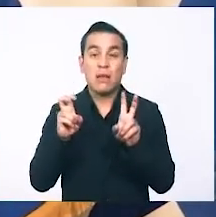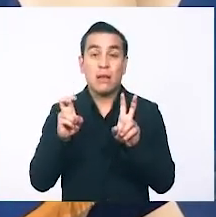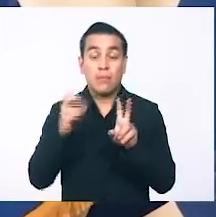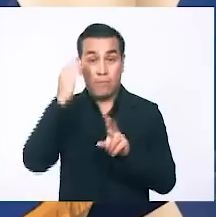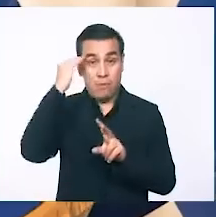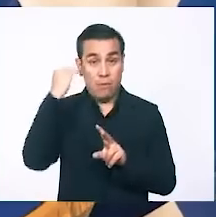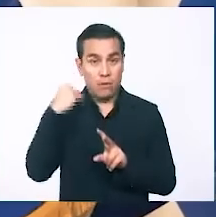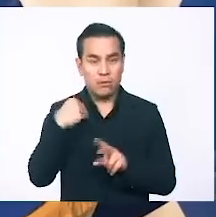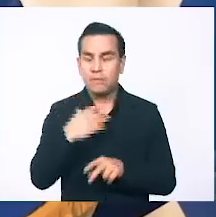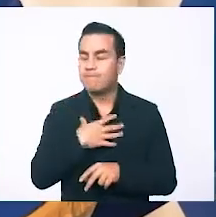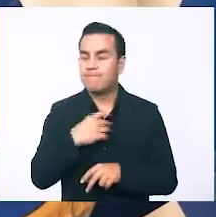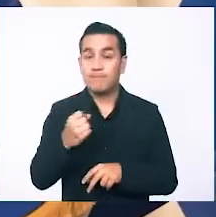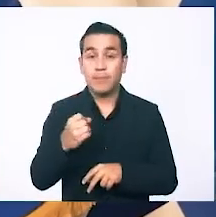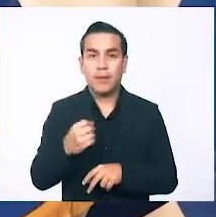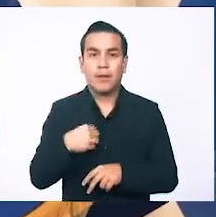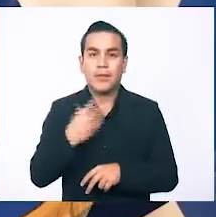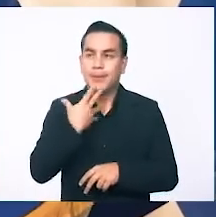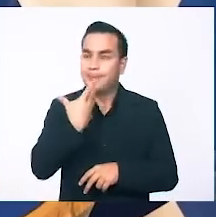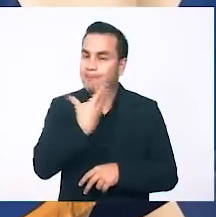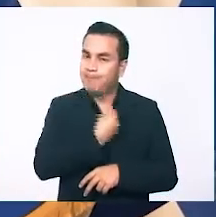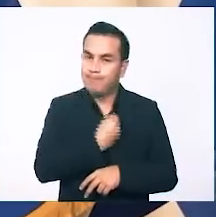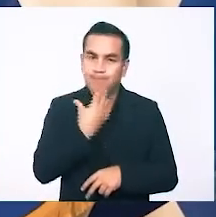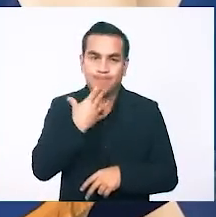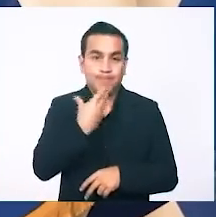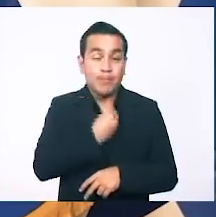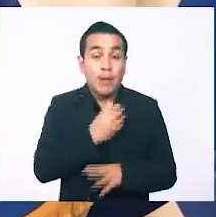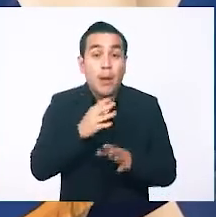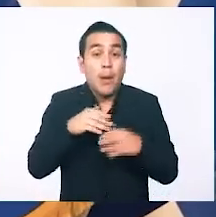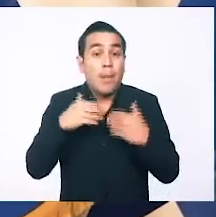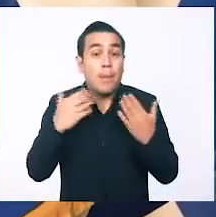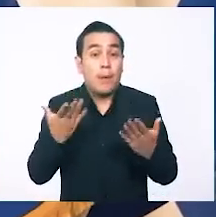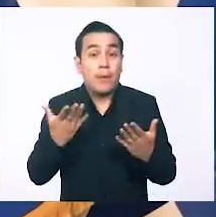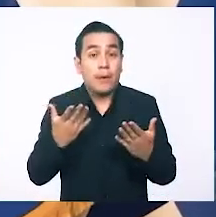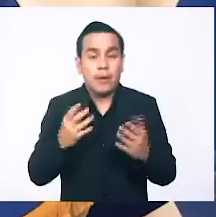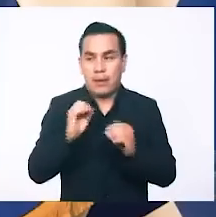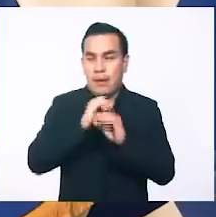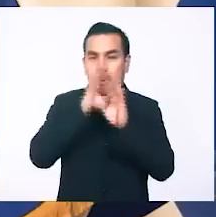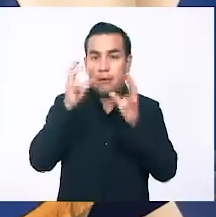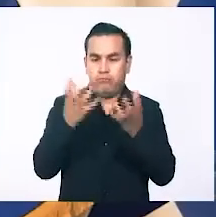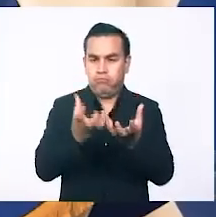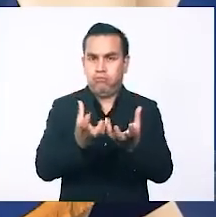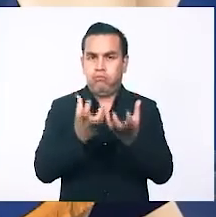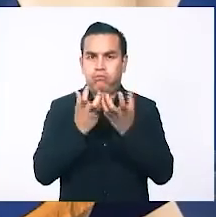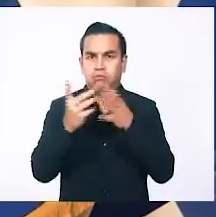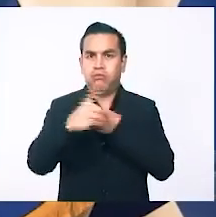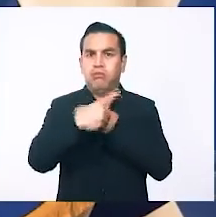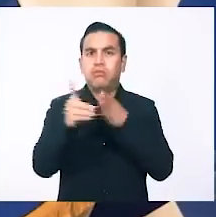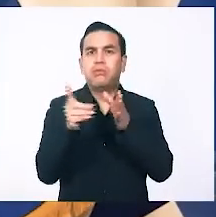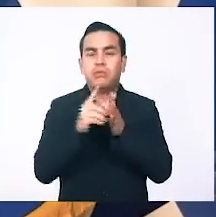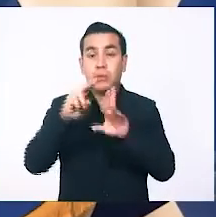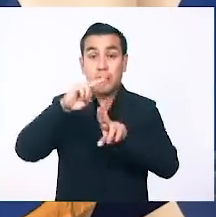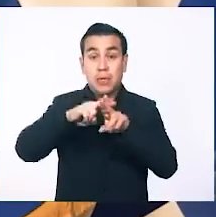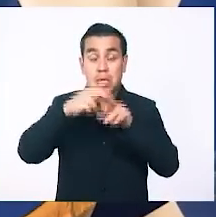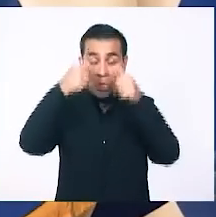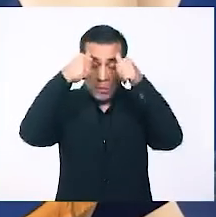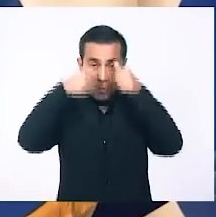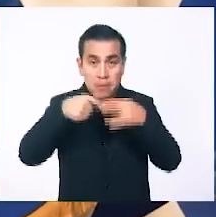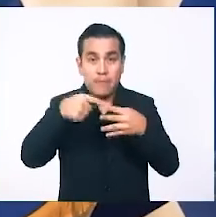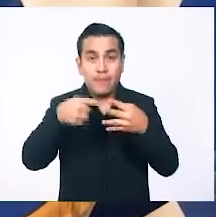con la propuesta de la señora, pero me la tuve que tragar, porque ellos mandaban, ellos tenían los votos, ellos aprobaban las